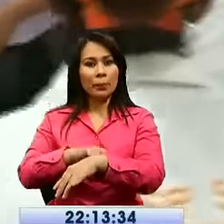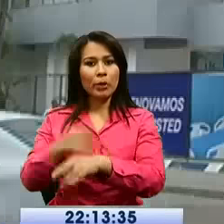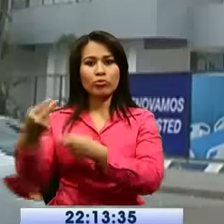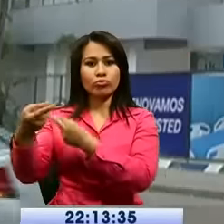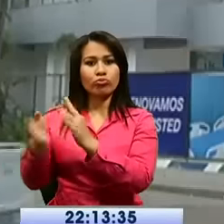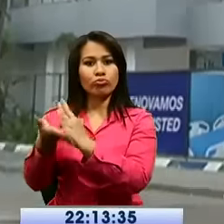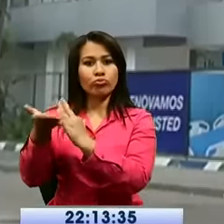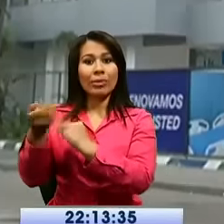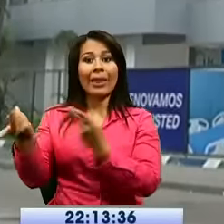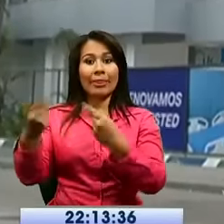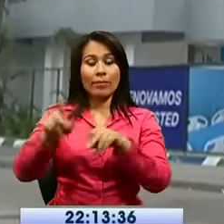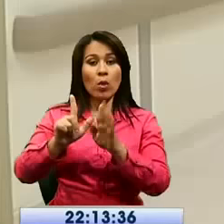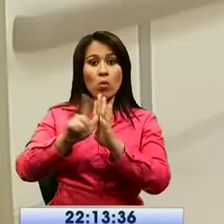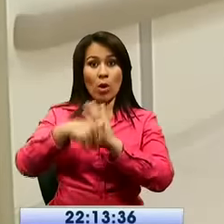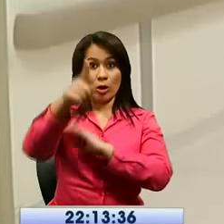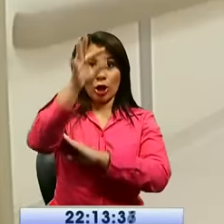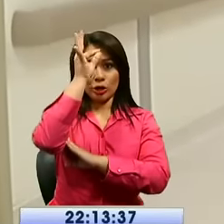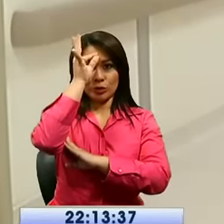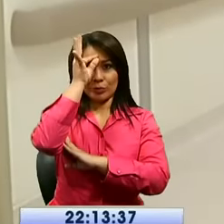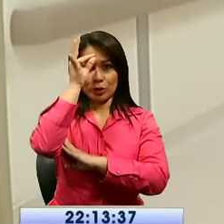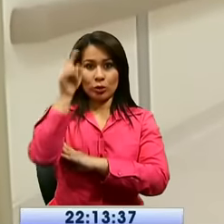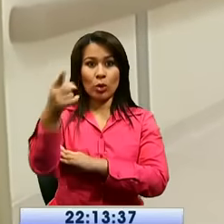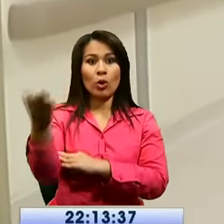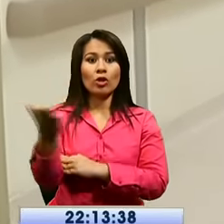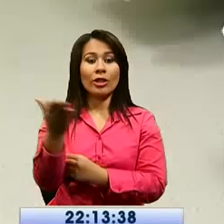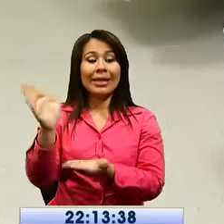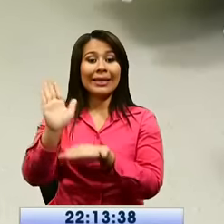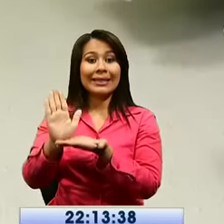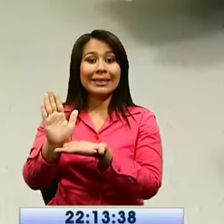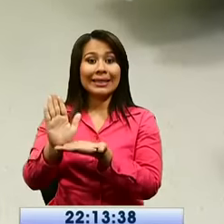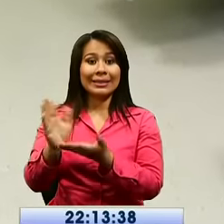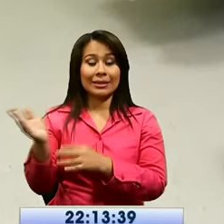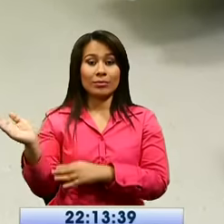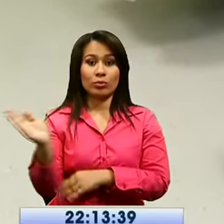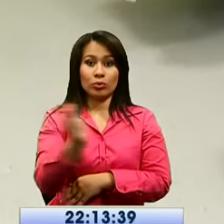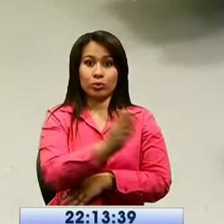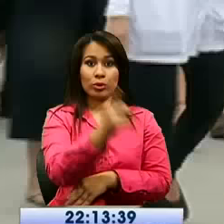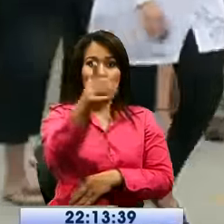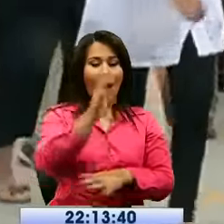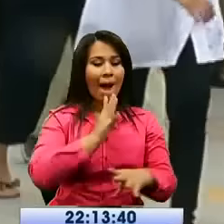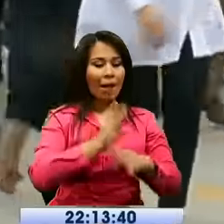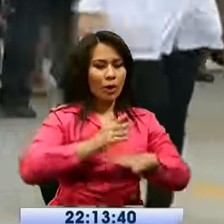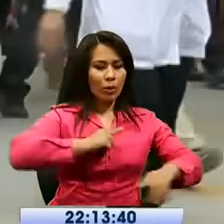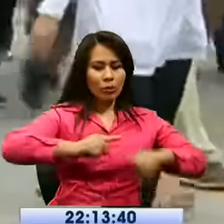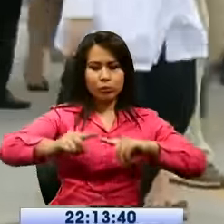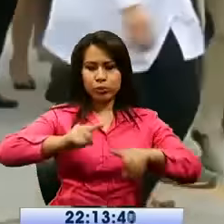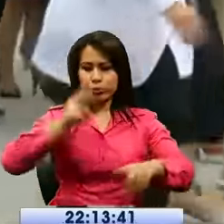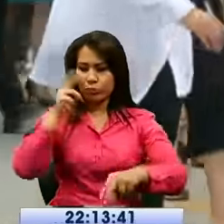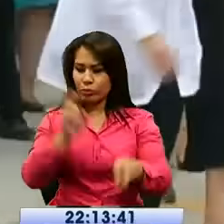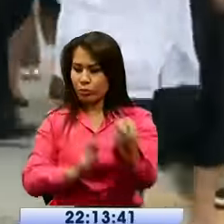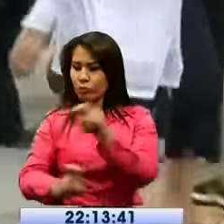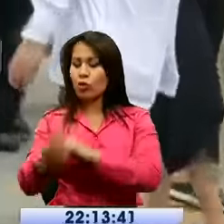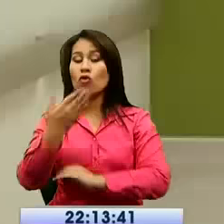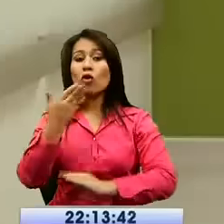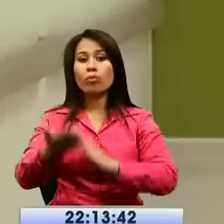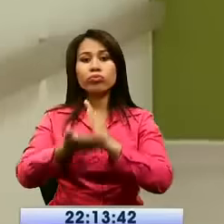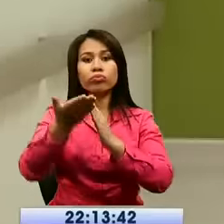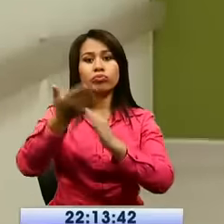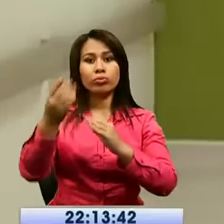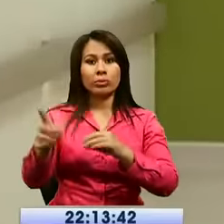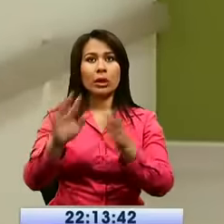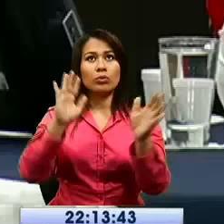en el Hospital Teodoro Maldonado, cargo del Instituto de Seguridad Social. Aquí el jefe de Estado constató el avance de las obras